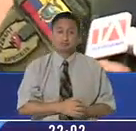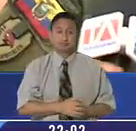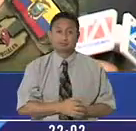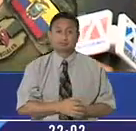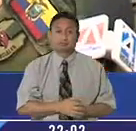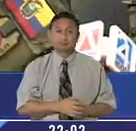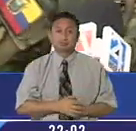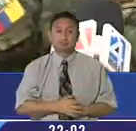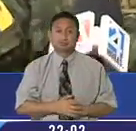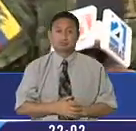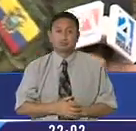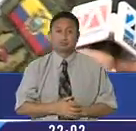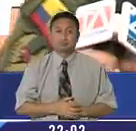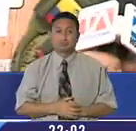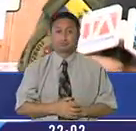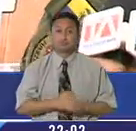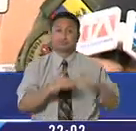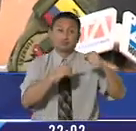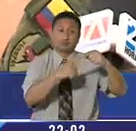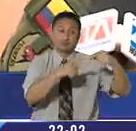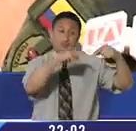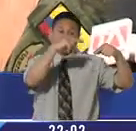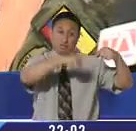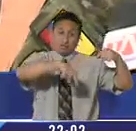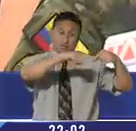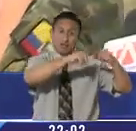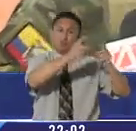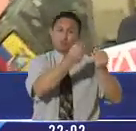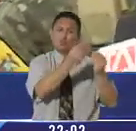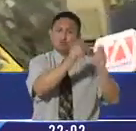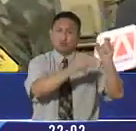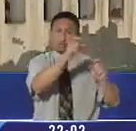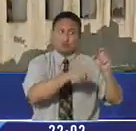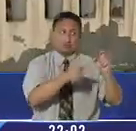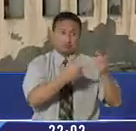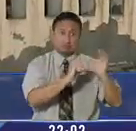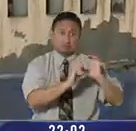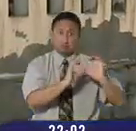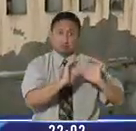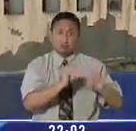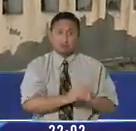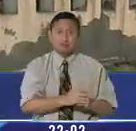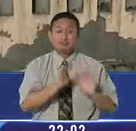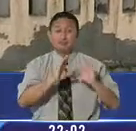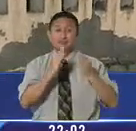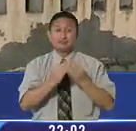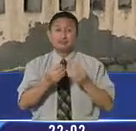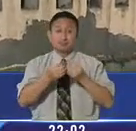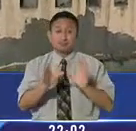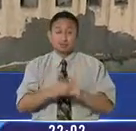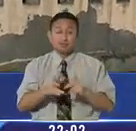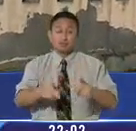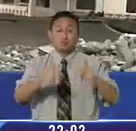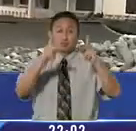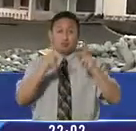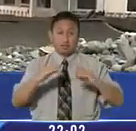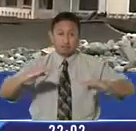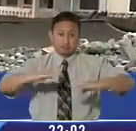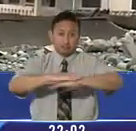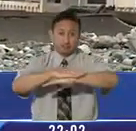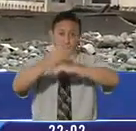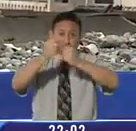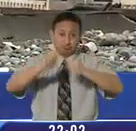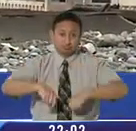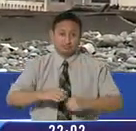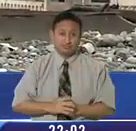y Yacuchaqui. Entonces acá hay bastante población que está incomunicada. Familias damnificadas, puentes y vías colapsadas.